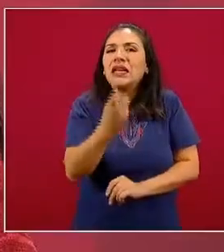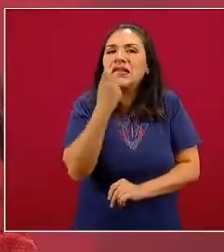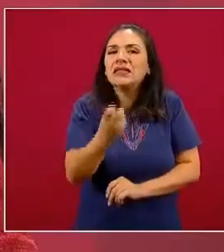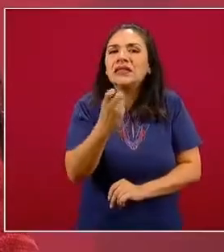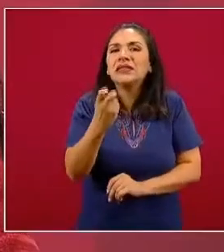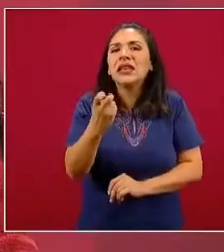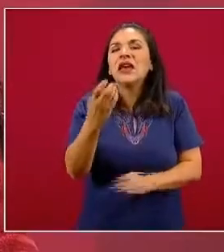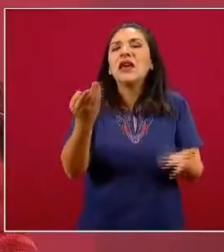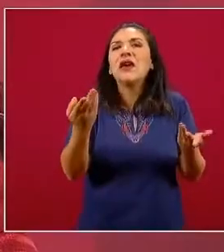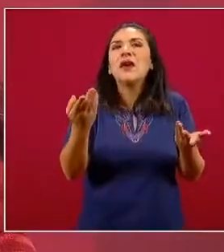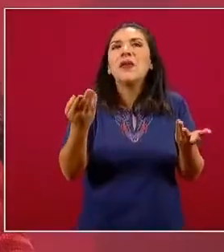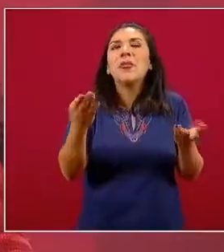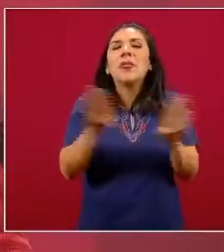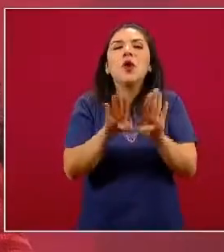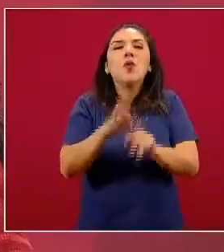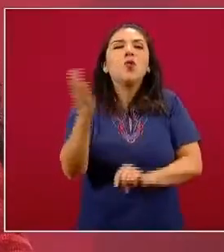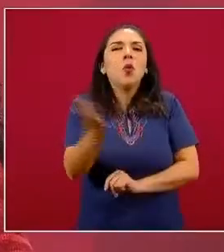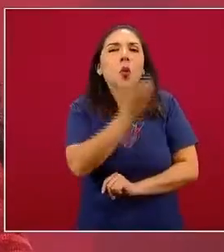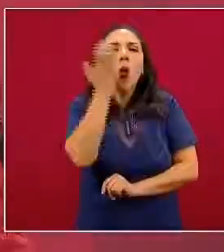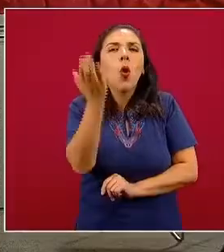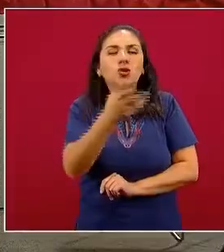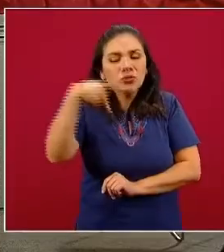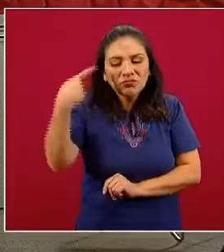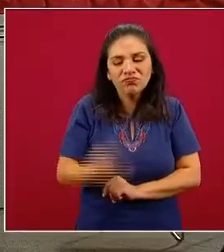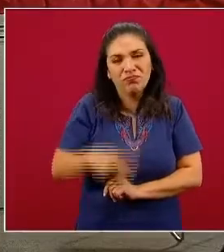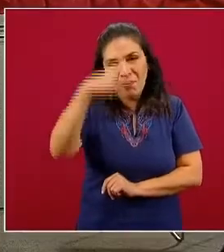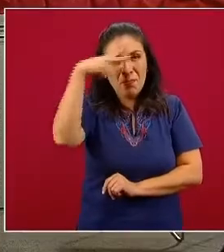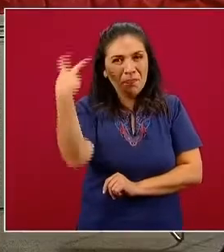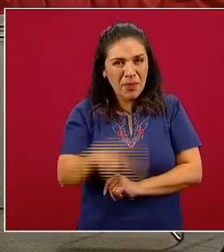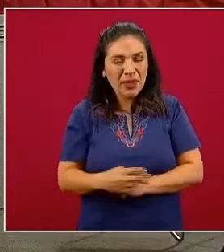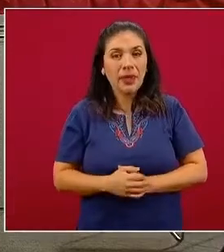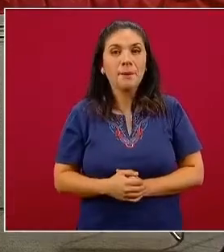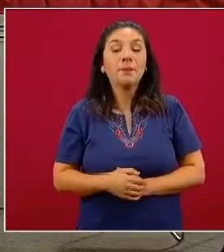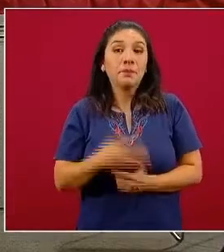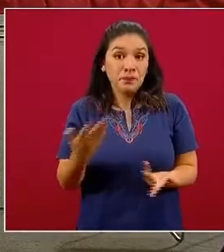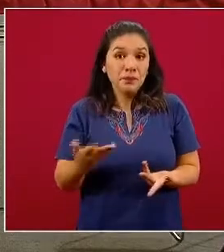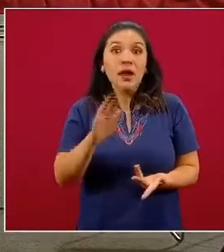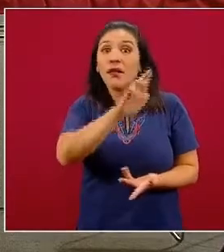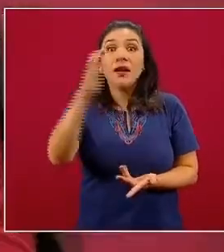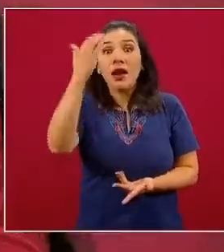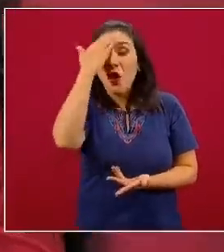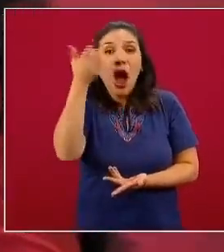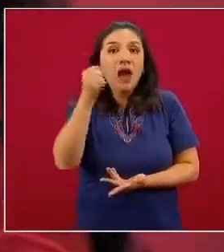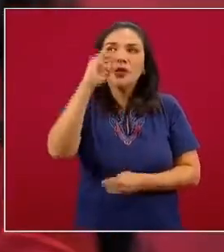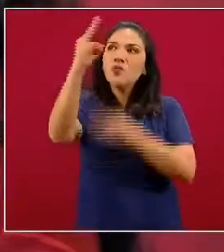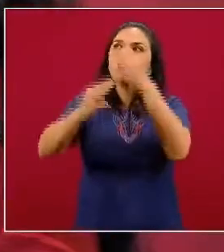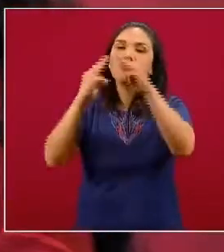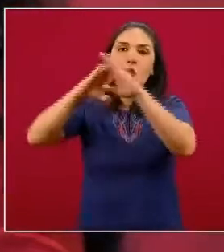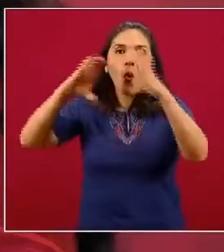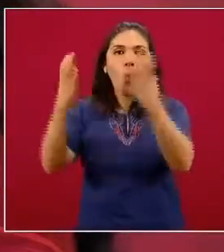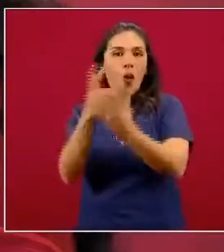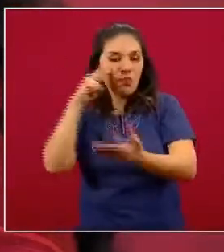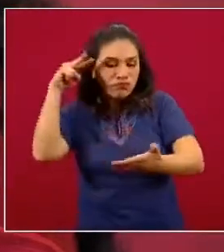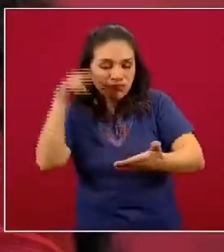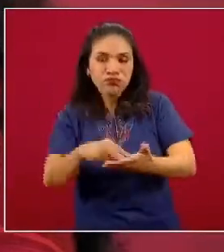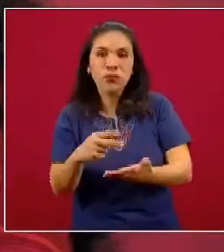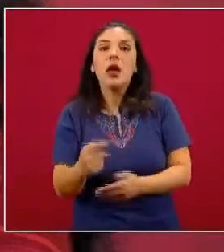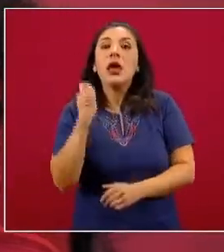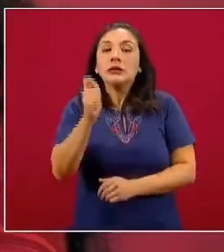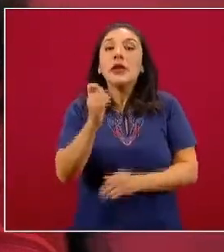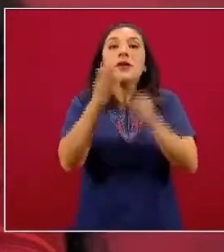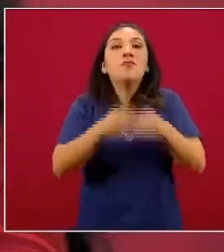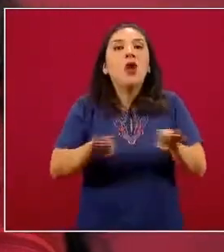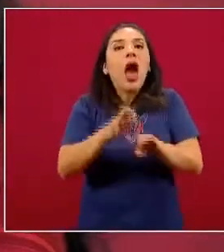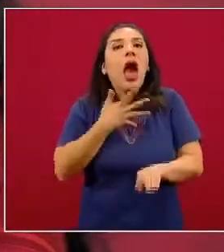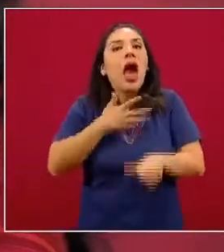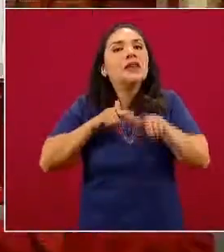esta pues costumbre que tenemos en México, reconocida por supuesto en el mundo, pero lo más importante es que está